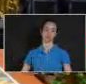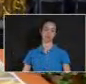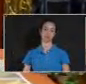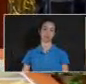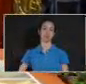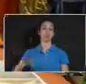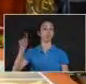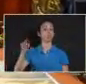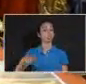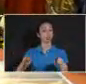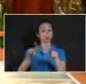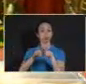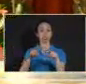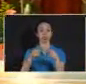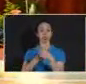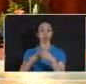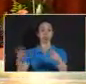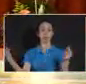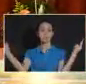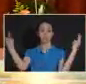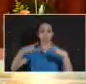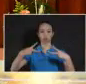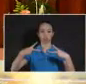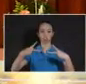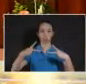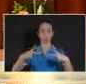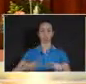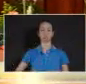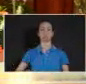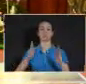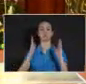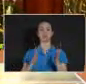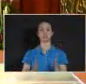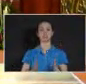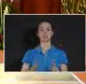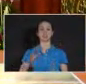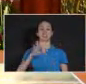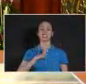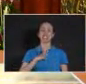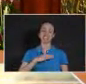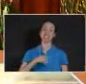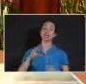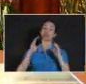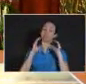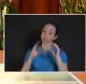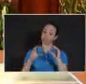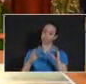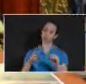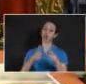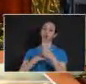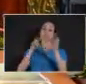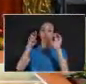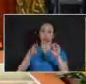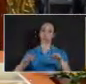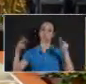No se junte con vengadores. Tenga cuidado del sopilote vengador.